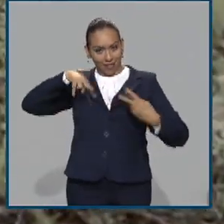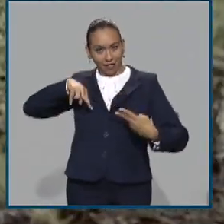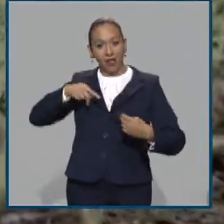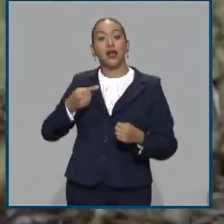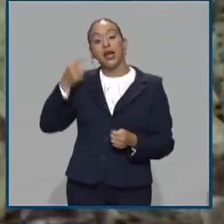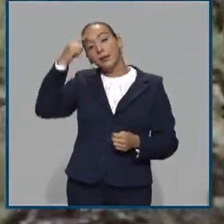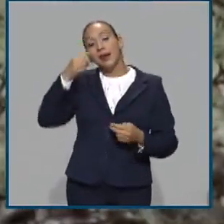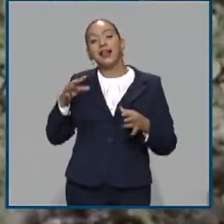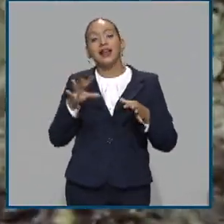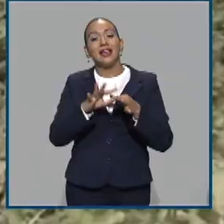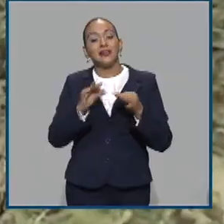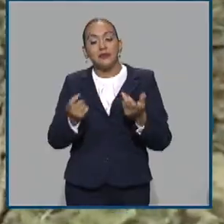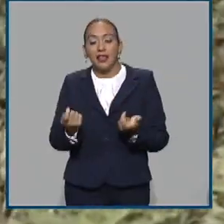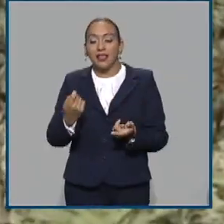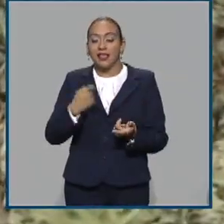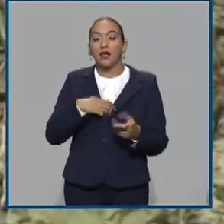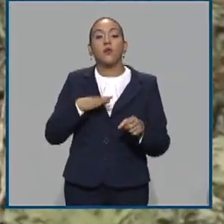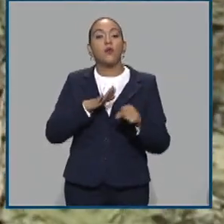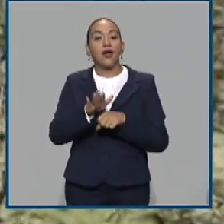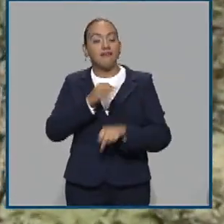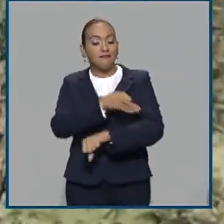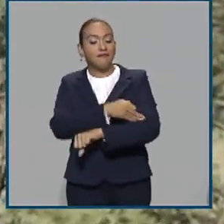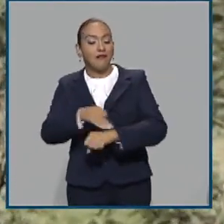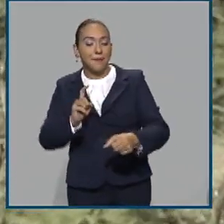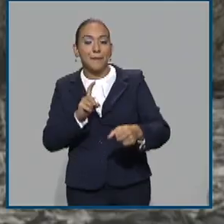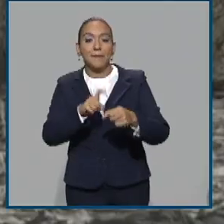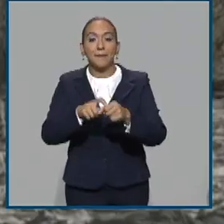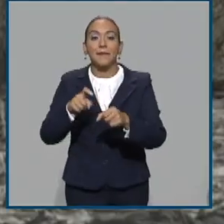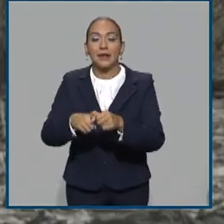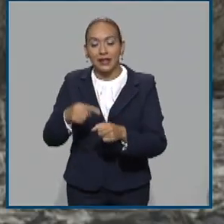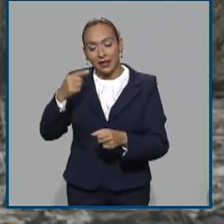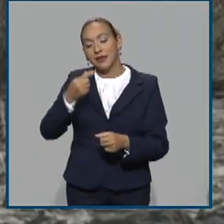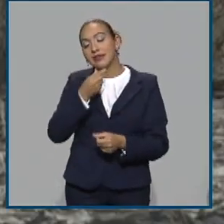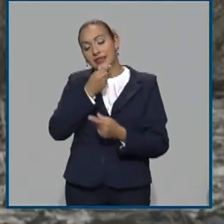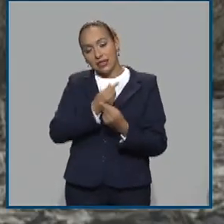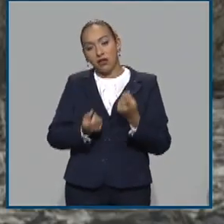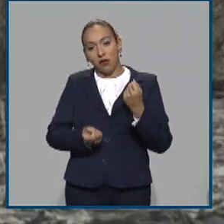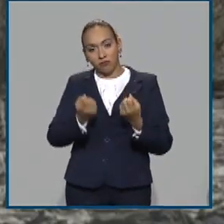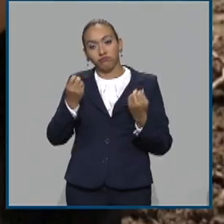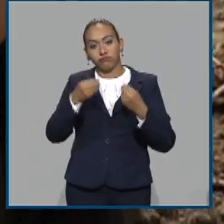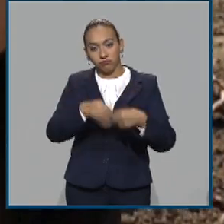ayude a esclarecer la identificación y filiación familiar de los niños desaparecidos.